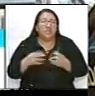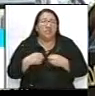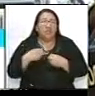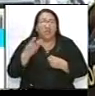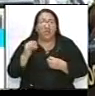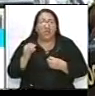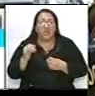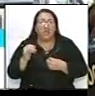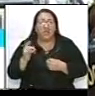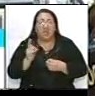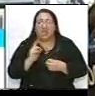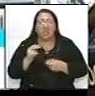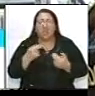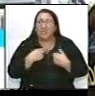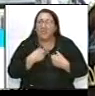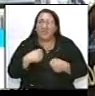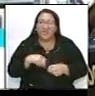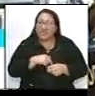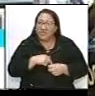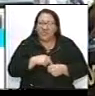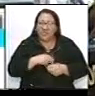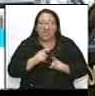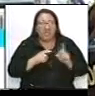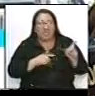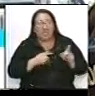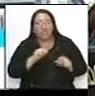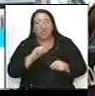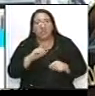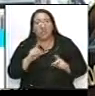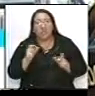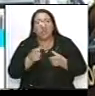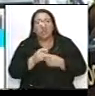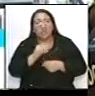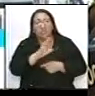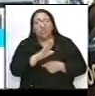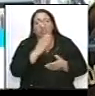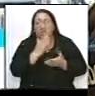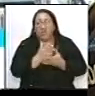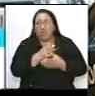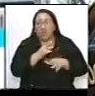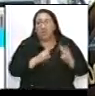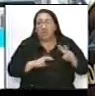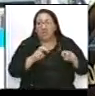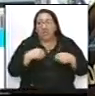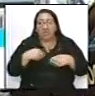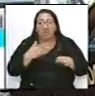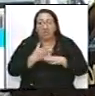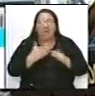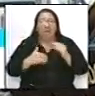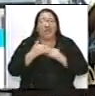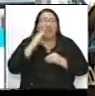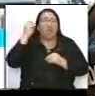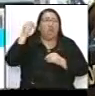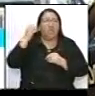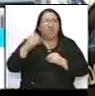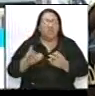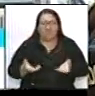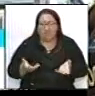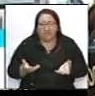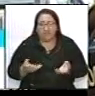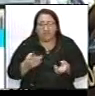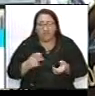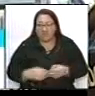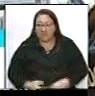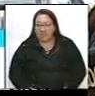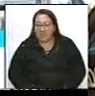posición que no nos corresponde a nosotros. Eso lo resolverá su comisión en su momento y no podemos nosotros adelantarnos a lo que puede hacer. Es más o